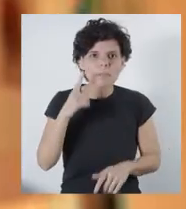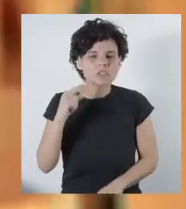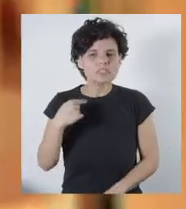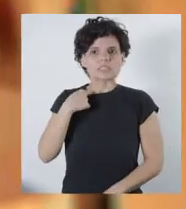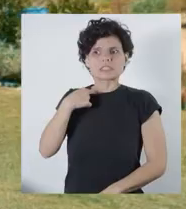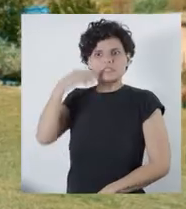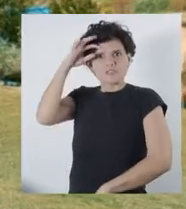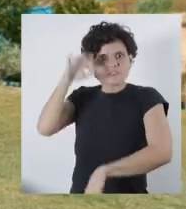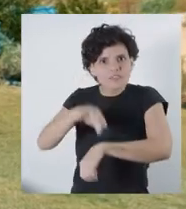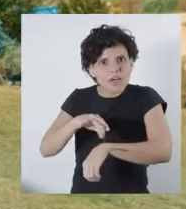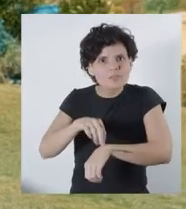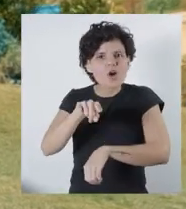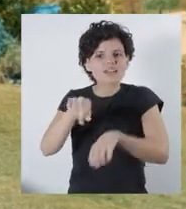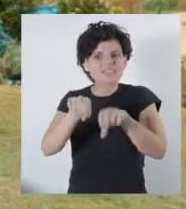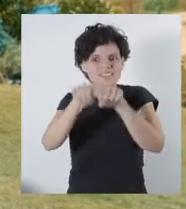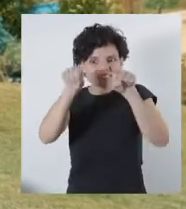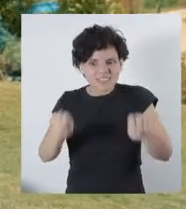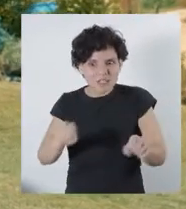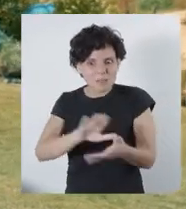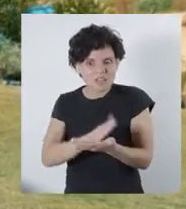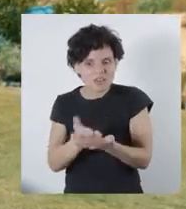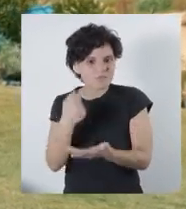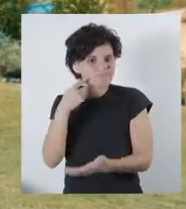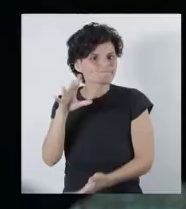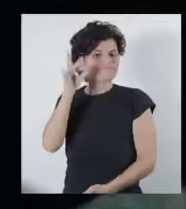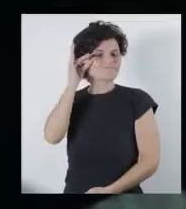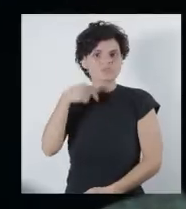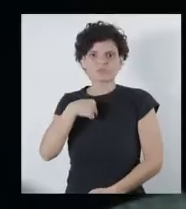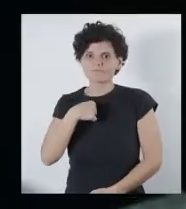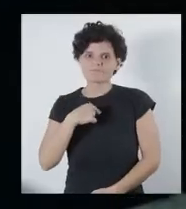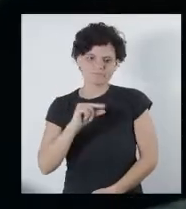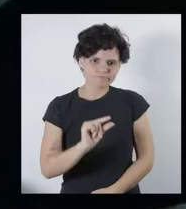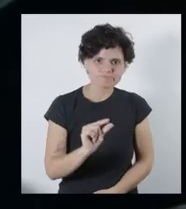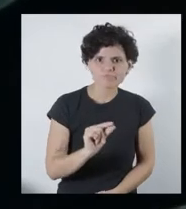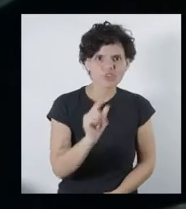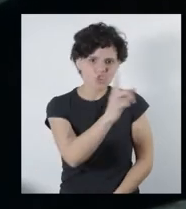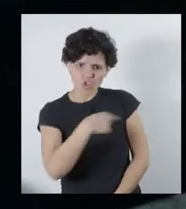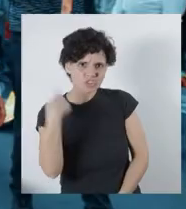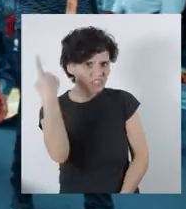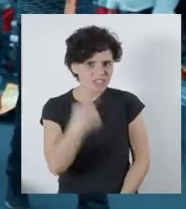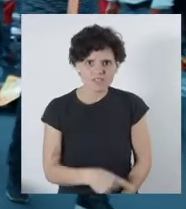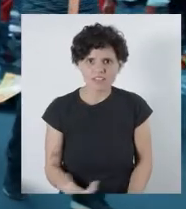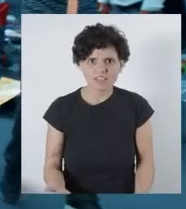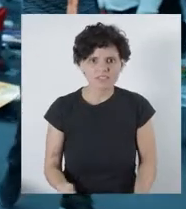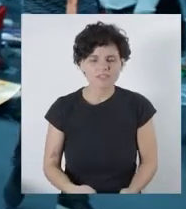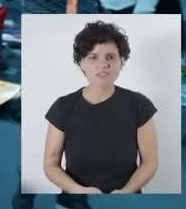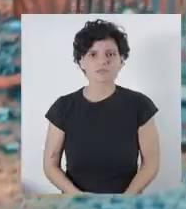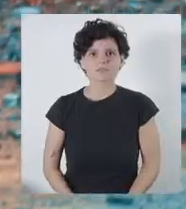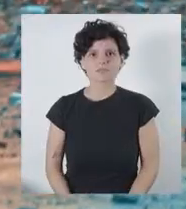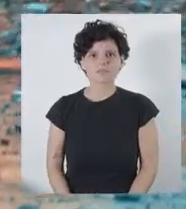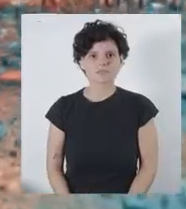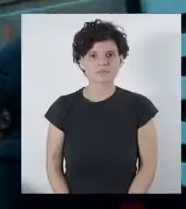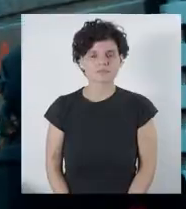pero cuando tú te enfermas descubrir que este sistema simplemente no te quiere no le sirves